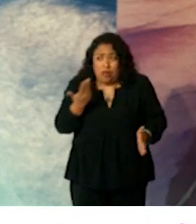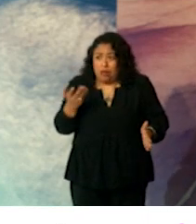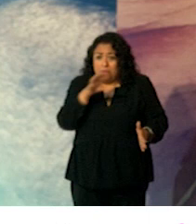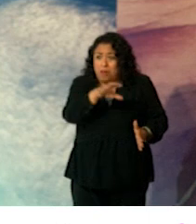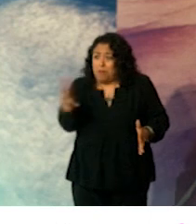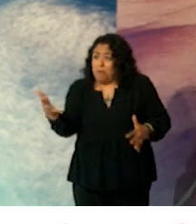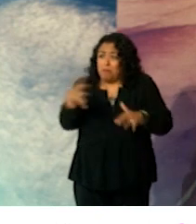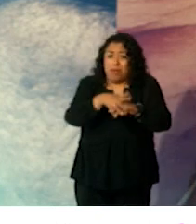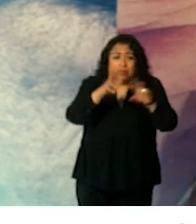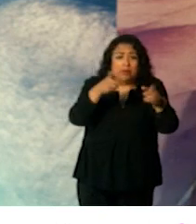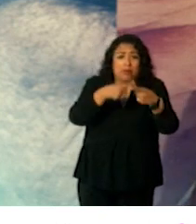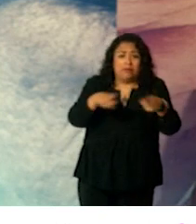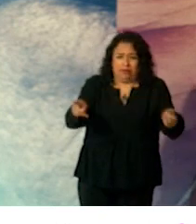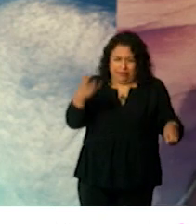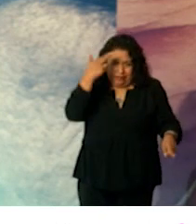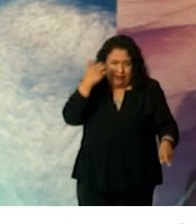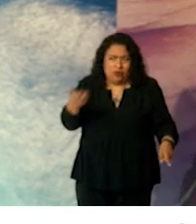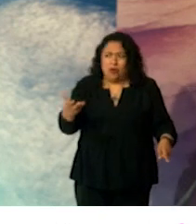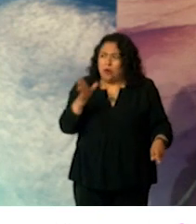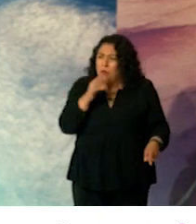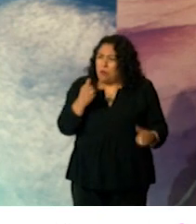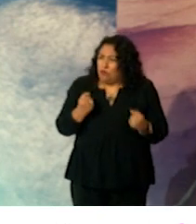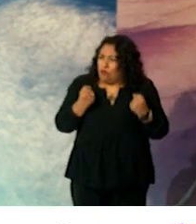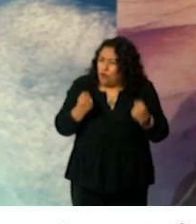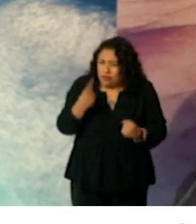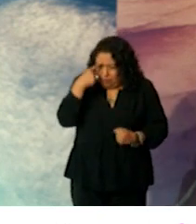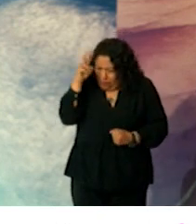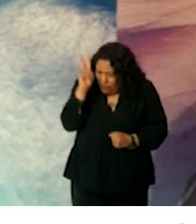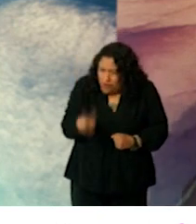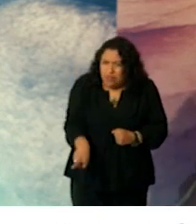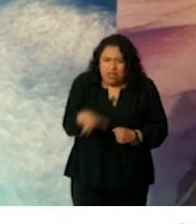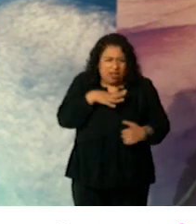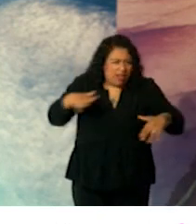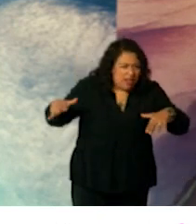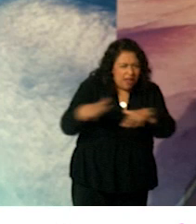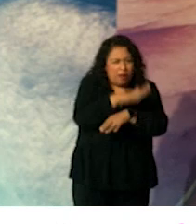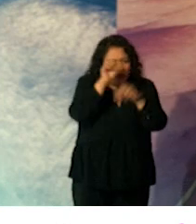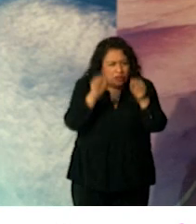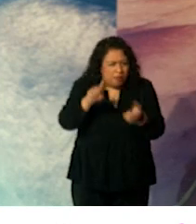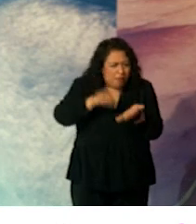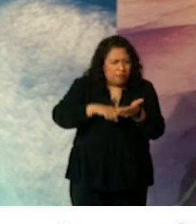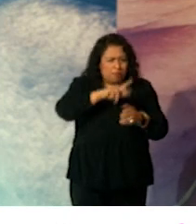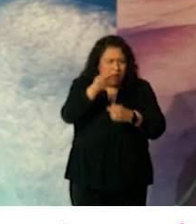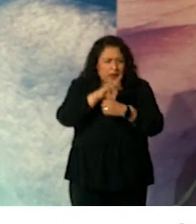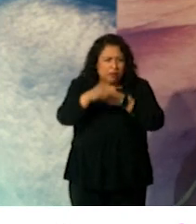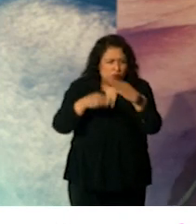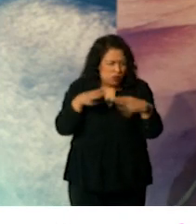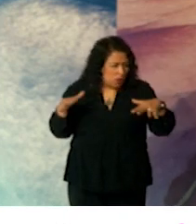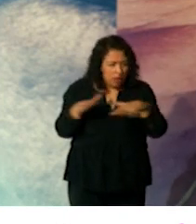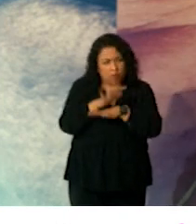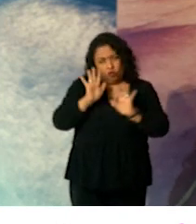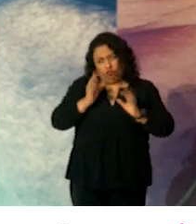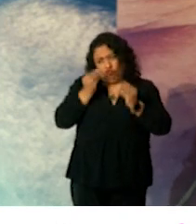transversalizarlo con otros temas y con razón no podemos tener la fuerza suficiente para que realmente se puedan tener cambios sistémicos en el país y en el mundo. Entonces yo les dejo